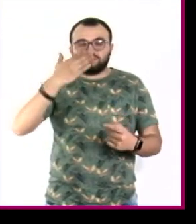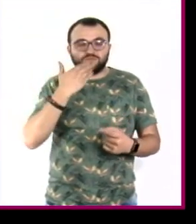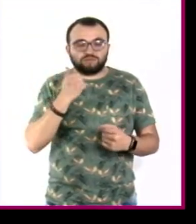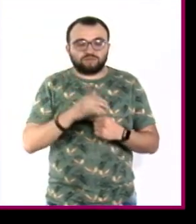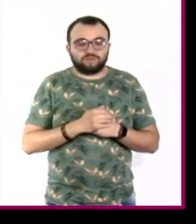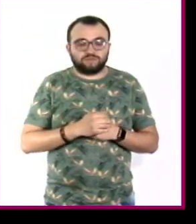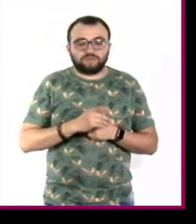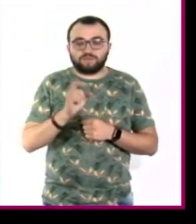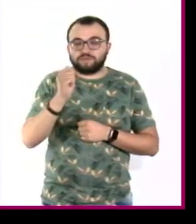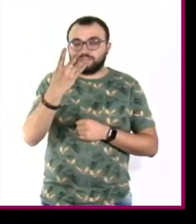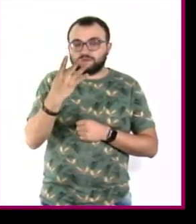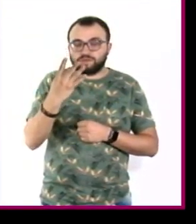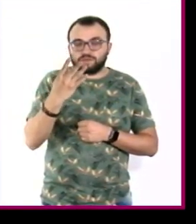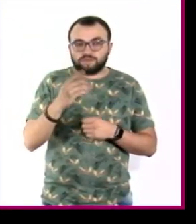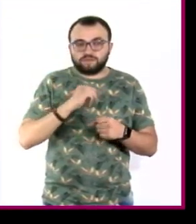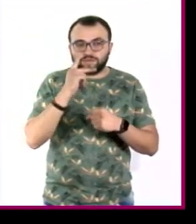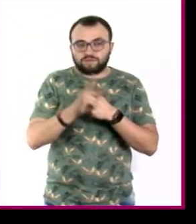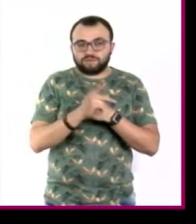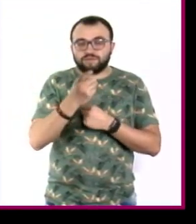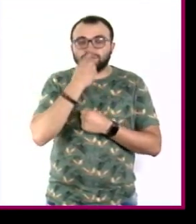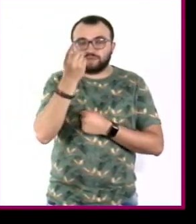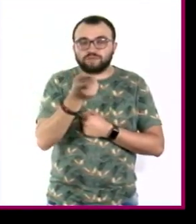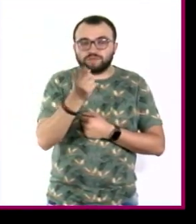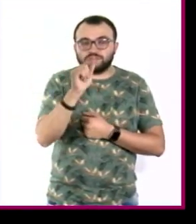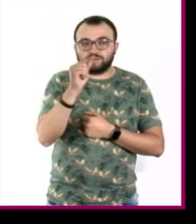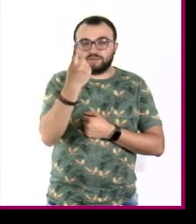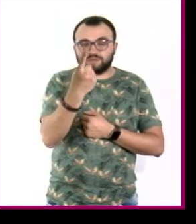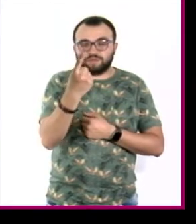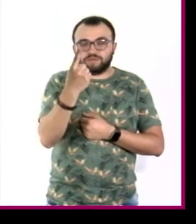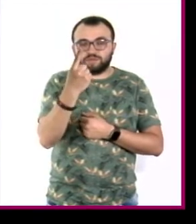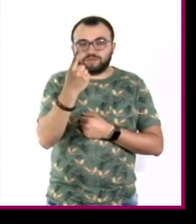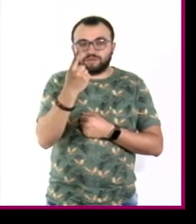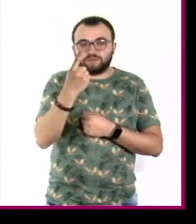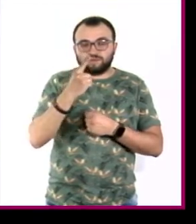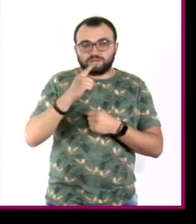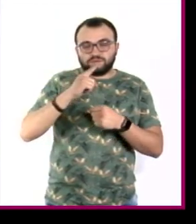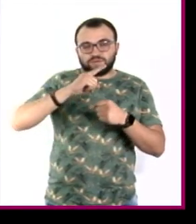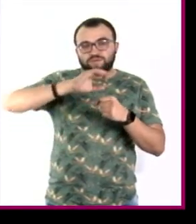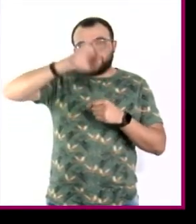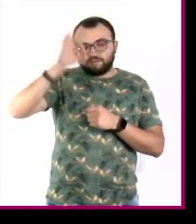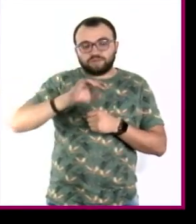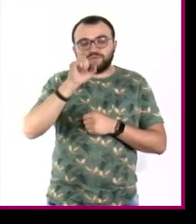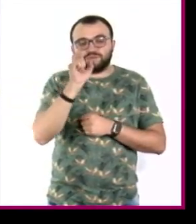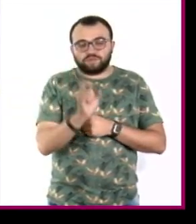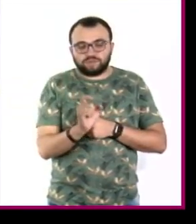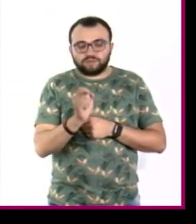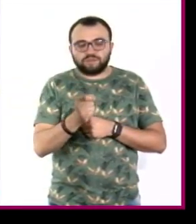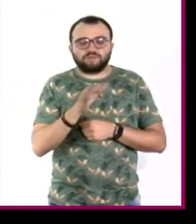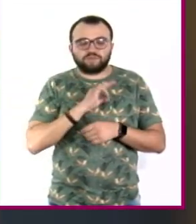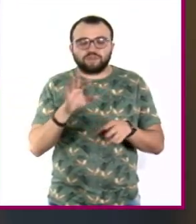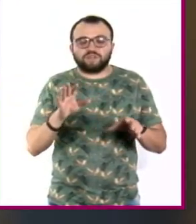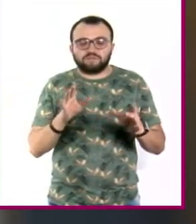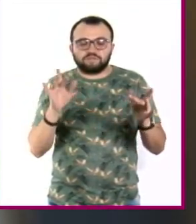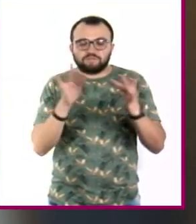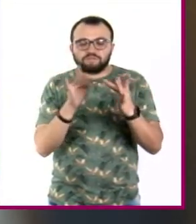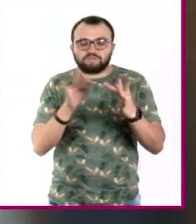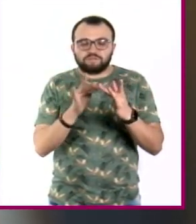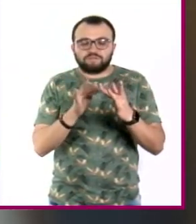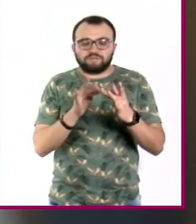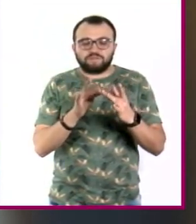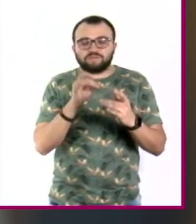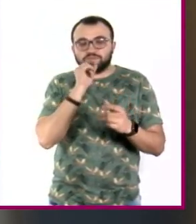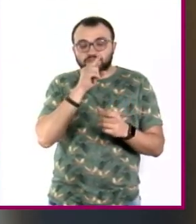países, revela que un 71% de la población urbana cuenta con opciones de conectividad, en contraste con menos